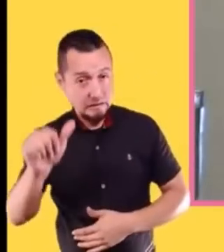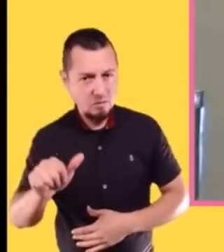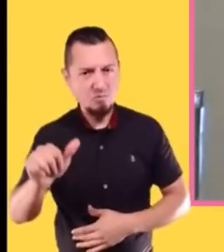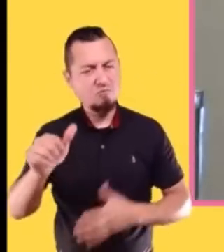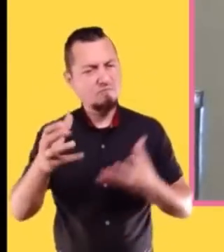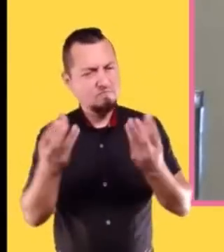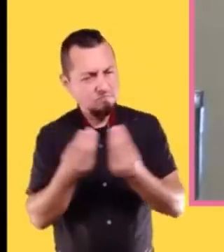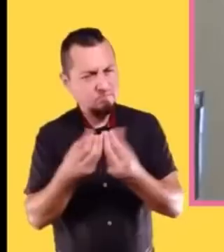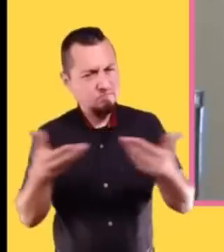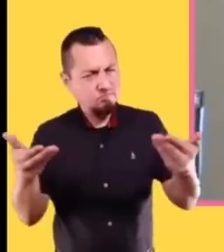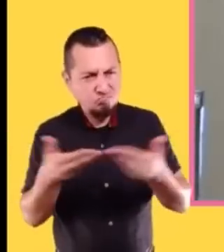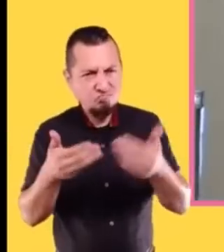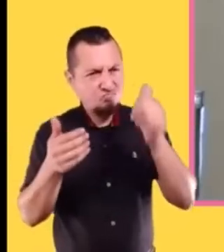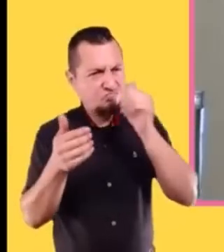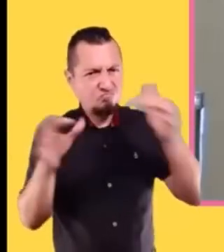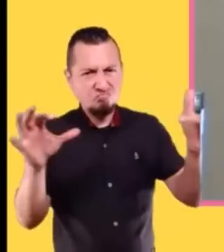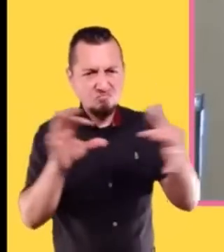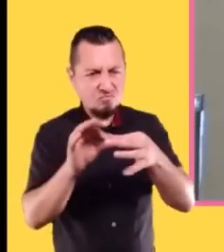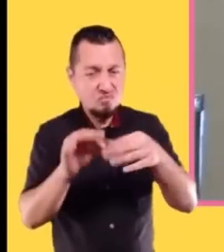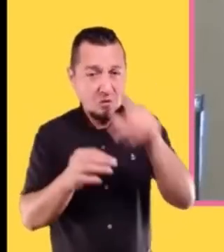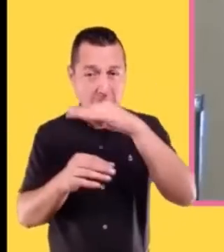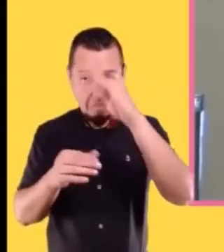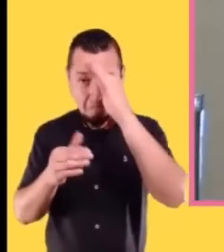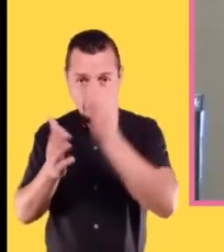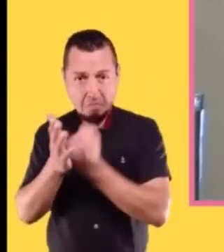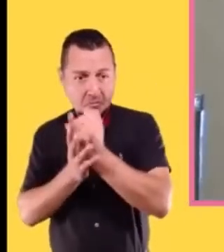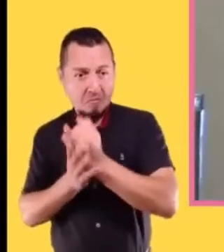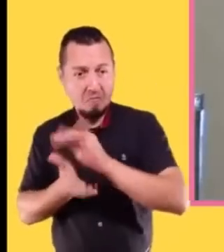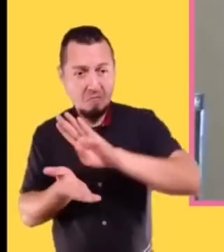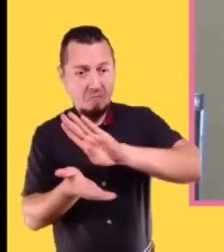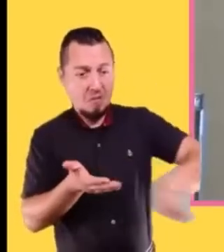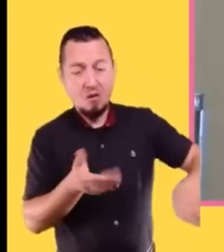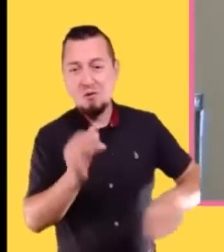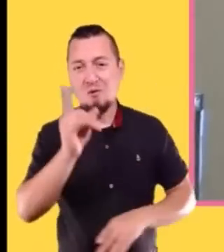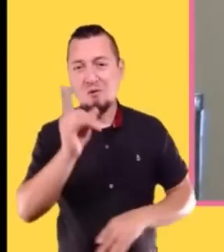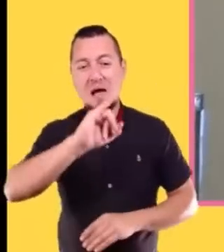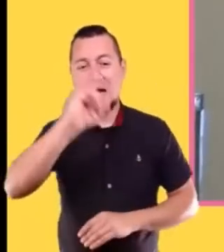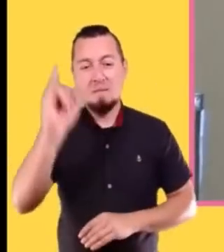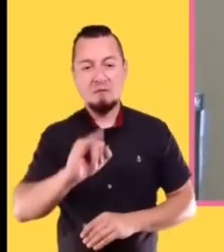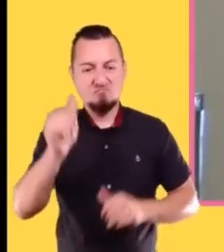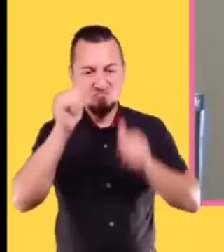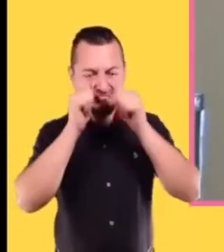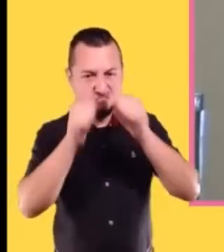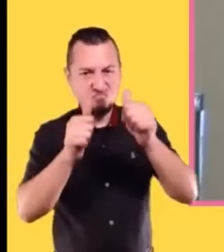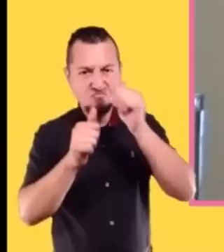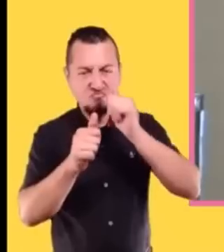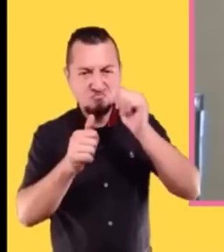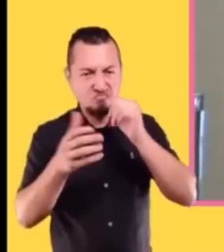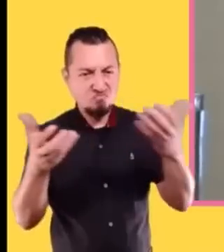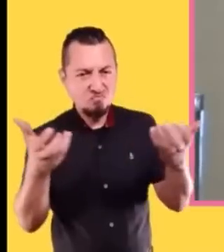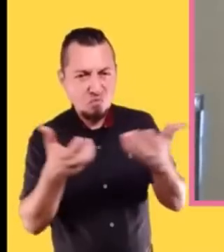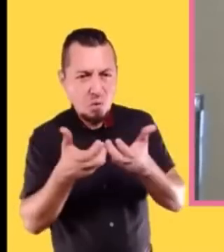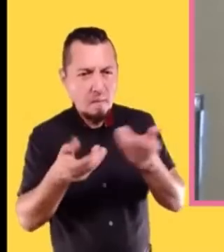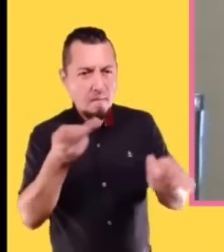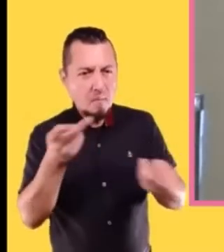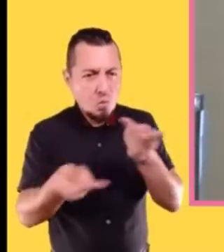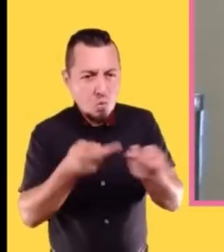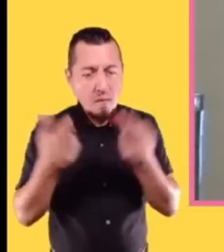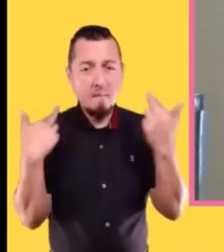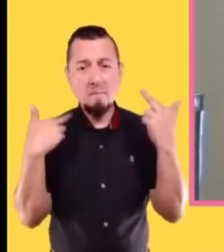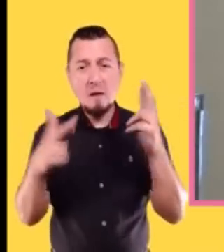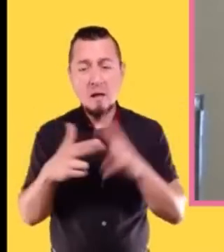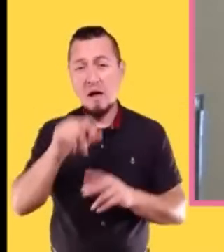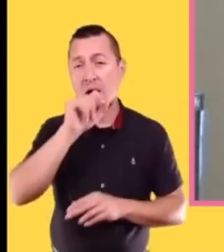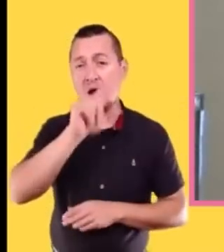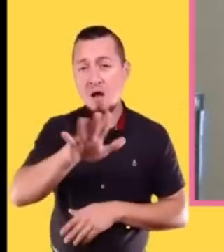siempre. No hay decisión que se tome en materia educativa sin platicar y consensar con las y los maestros de Jalisco, y de la